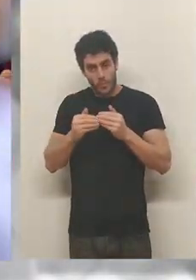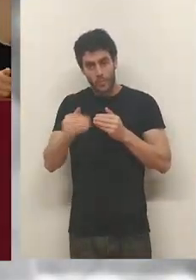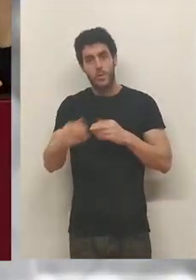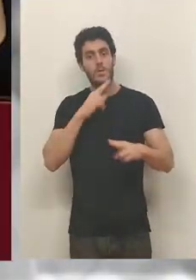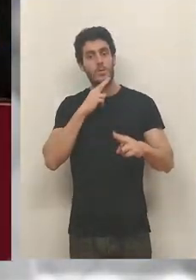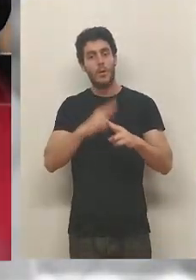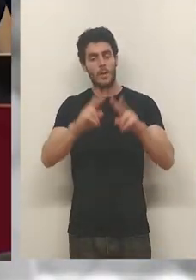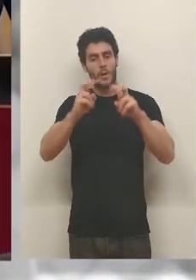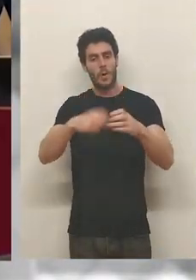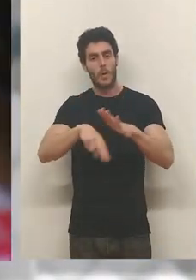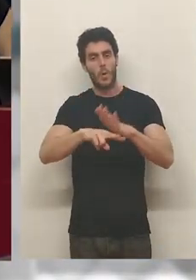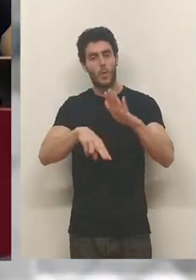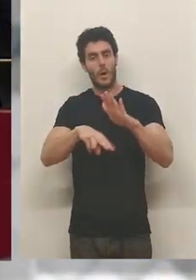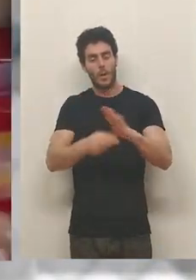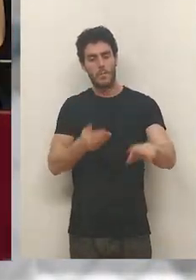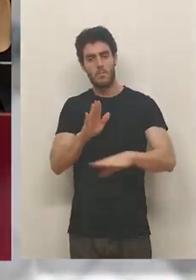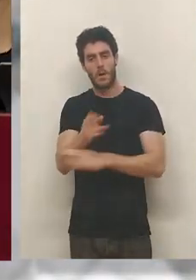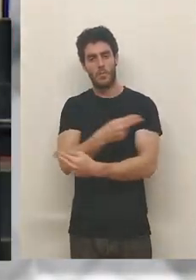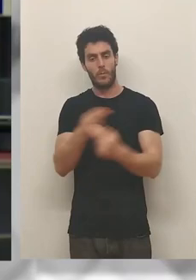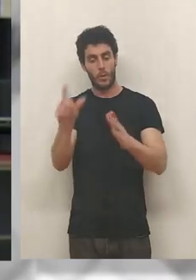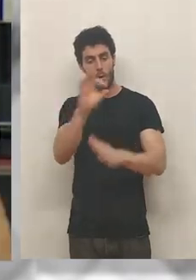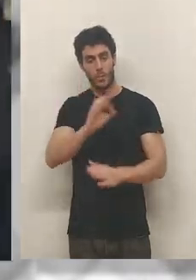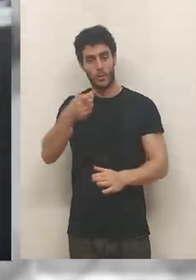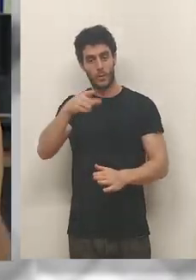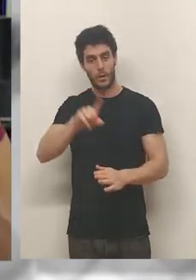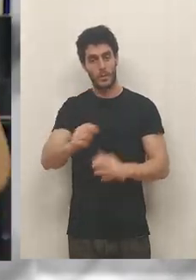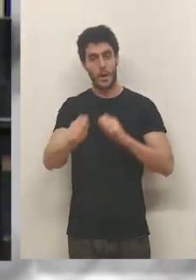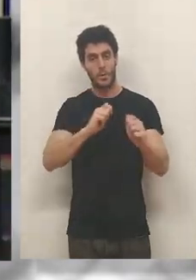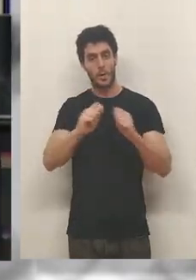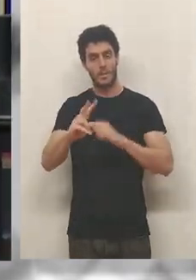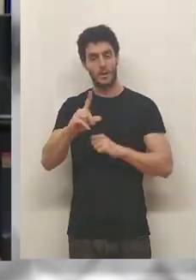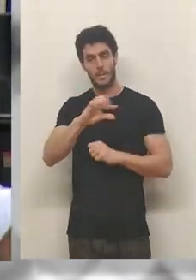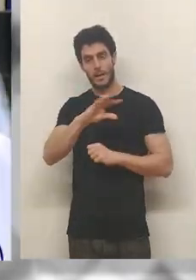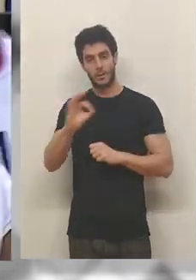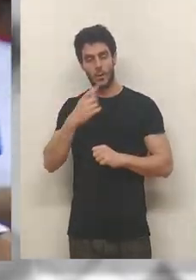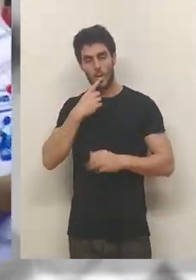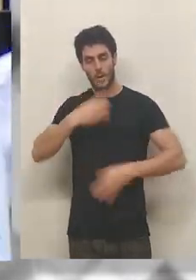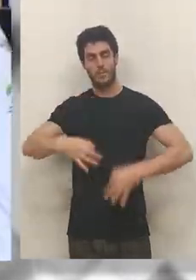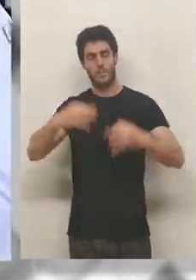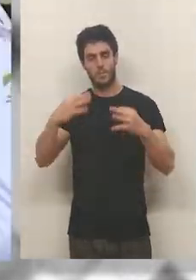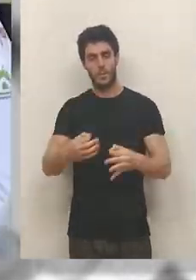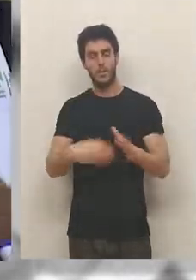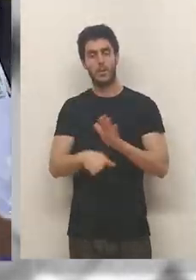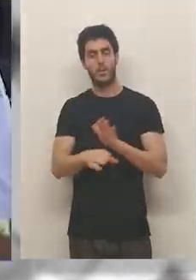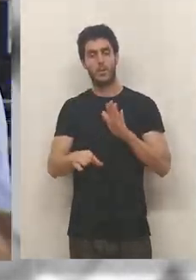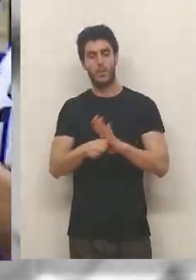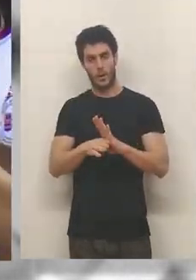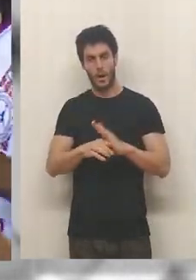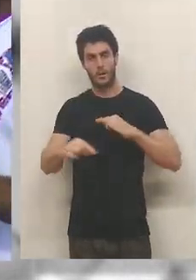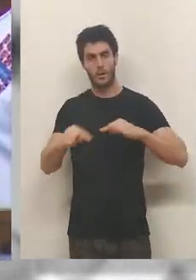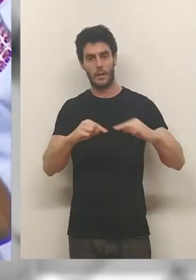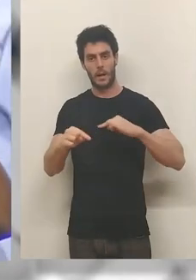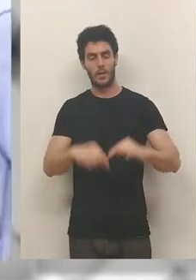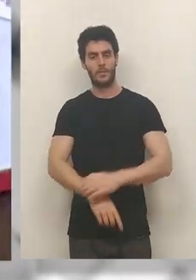el club hará oficial el nombre de las nuevas incorporaciones. También se espera una rueda de prensa de Velasco en la que confirmará que